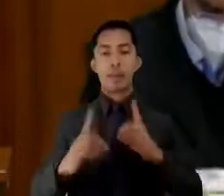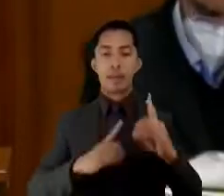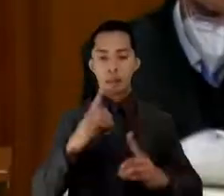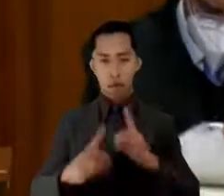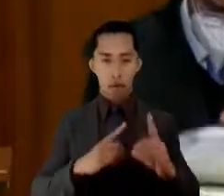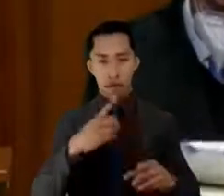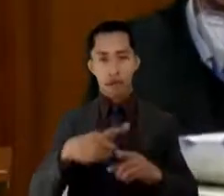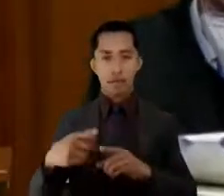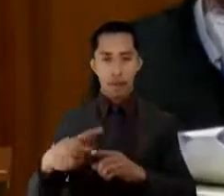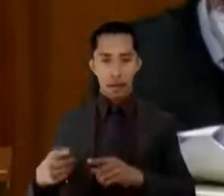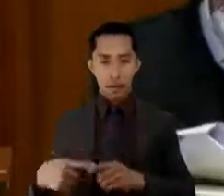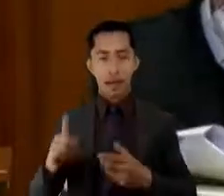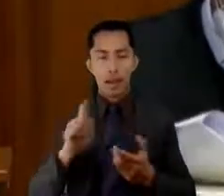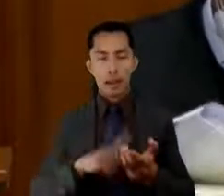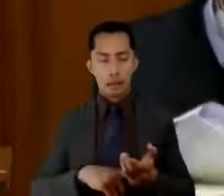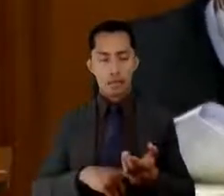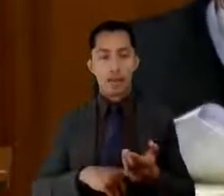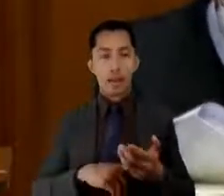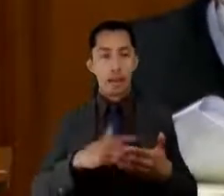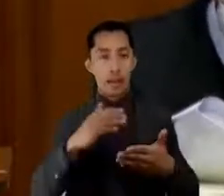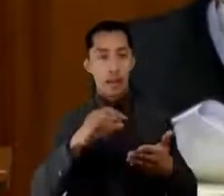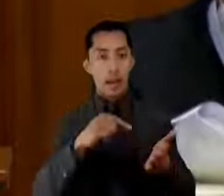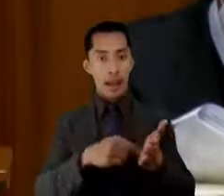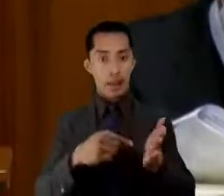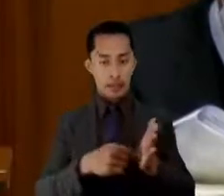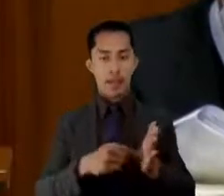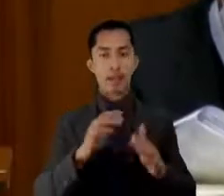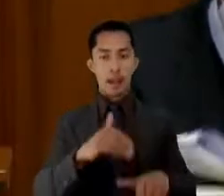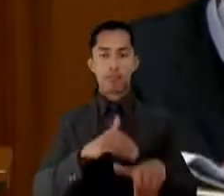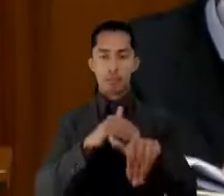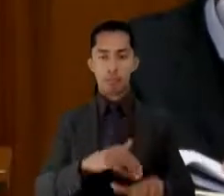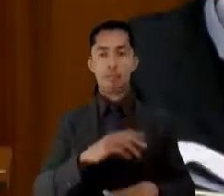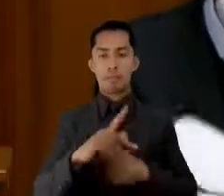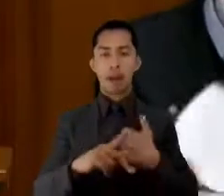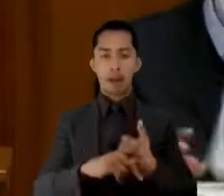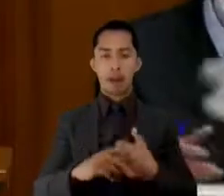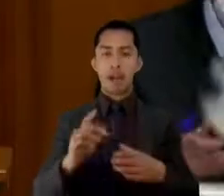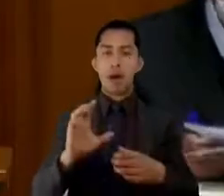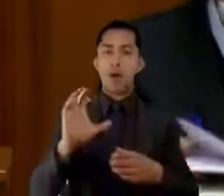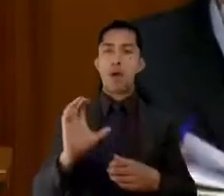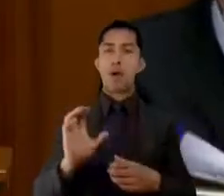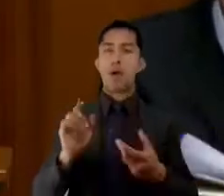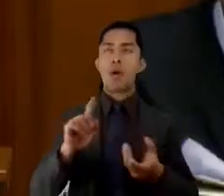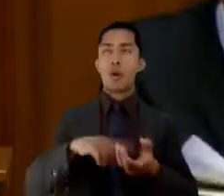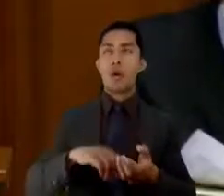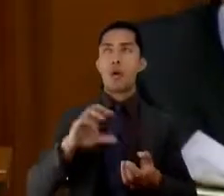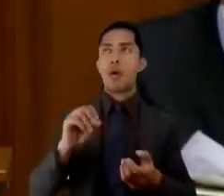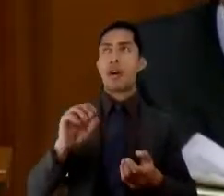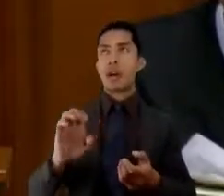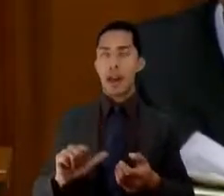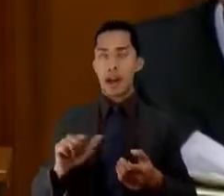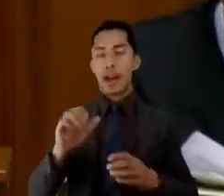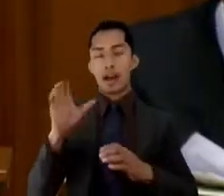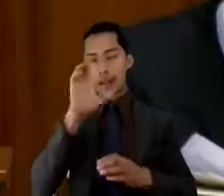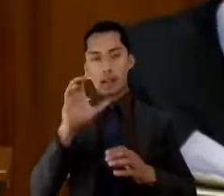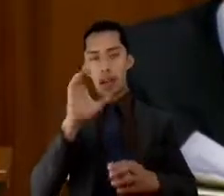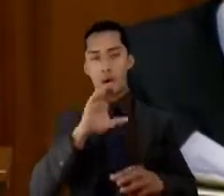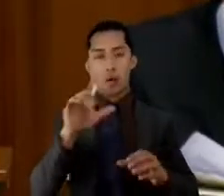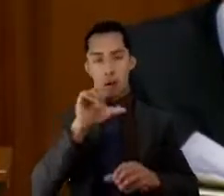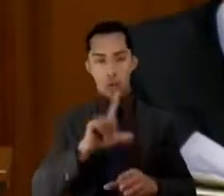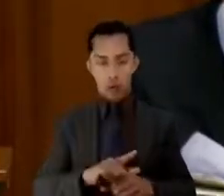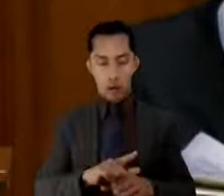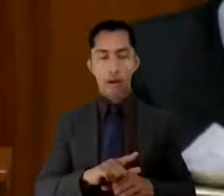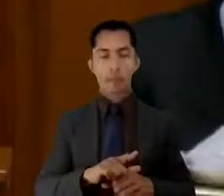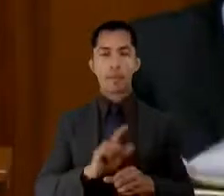Deporte, documento adoptado por los Estados miembros de la Organización de las Naciones Unidas para la Educación, la Ciencia y la Cultura,